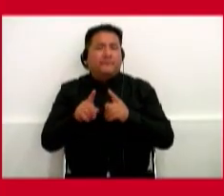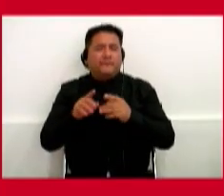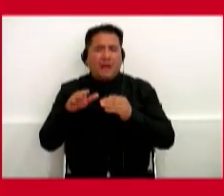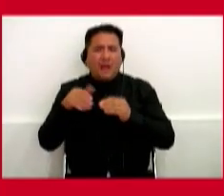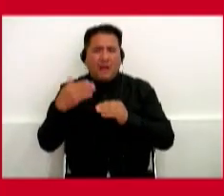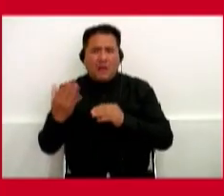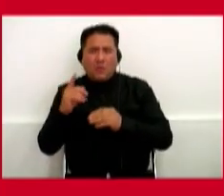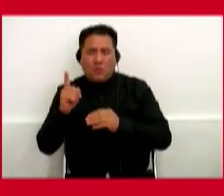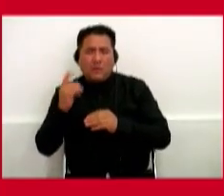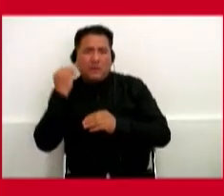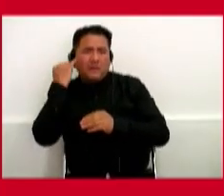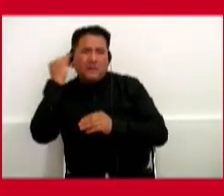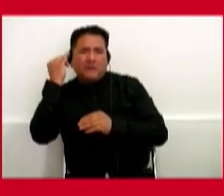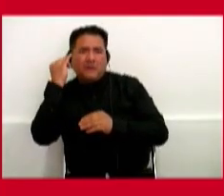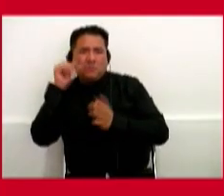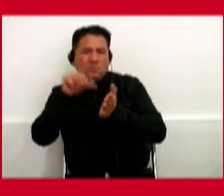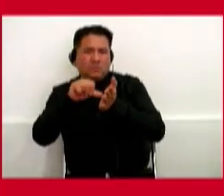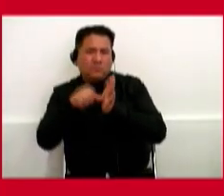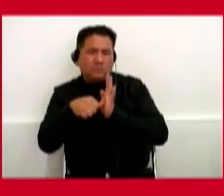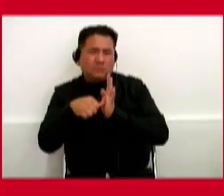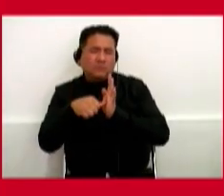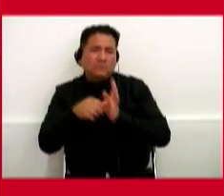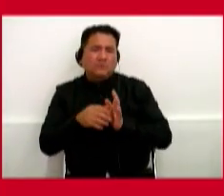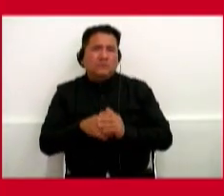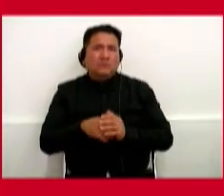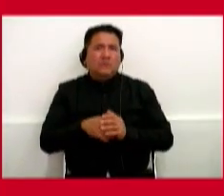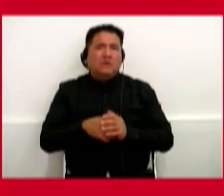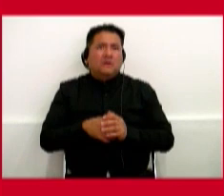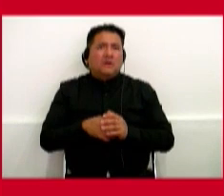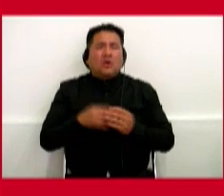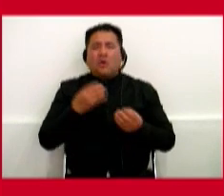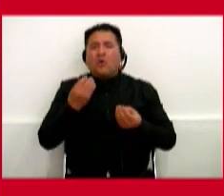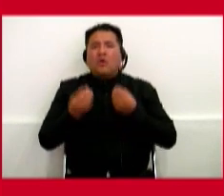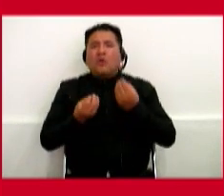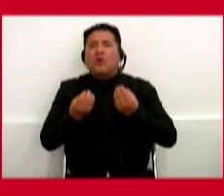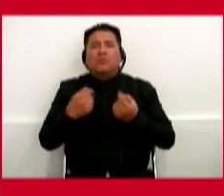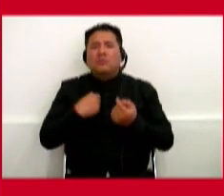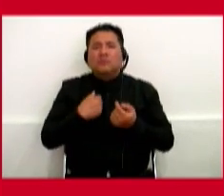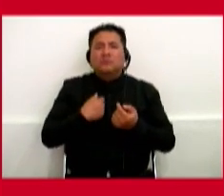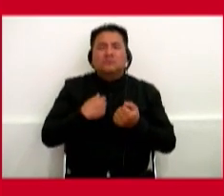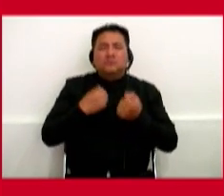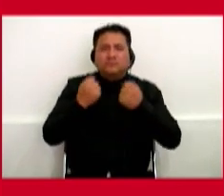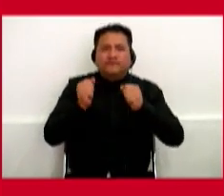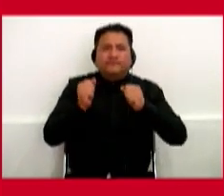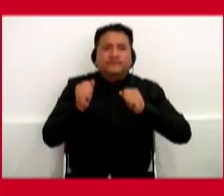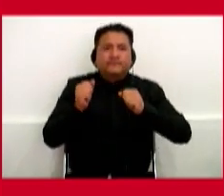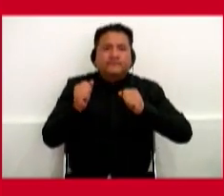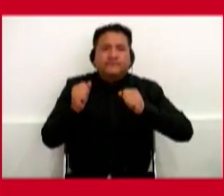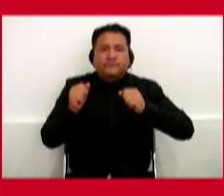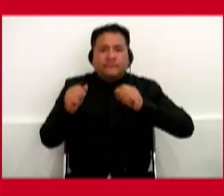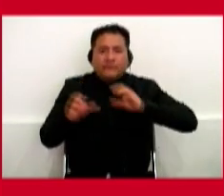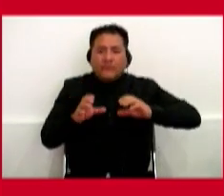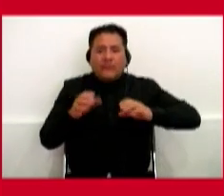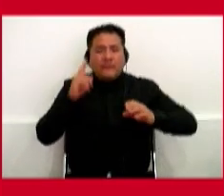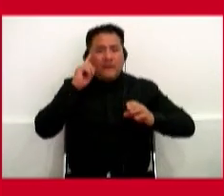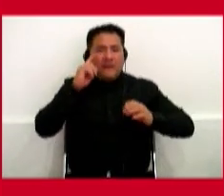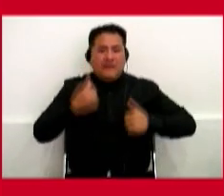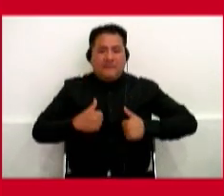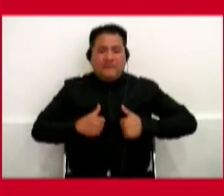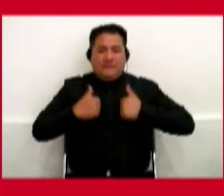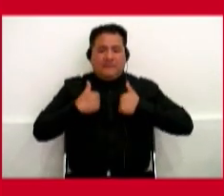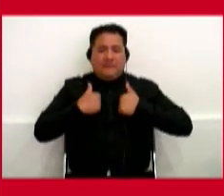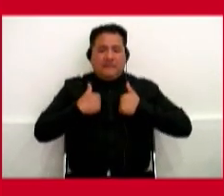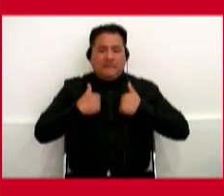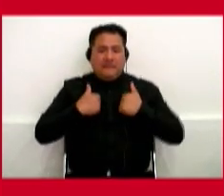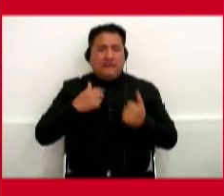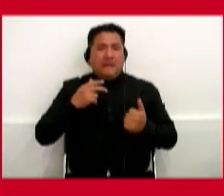que tiene que ver con cómo yo voy generando la extracción de la mina durante la vida de la mina. Y obviamente aquí el concepto de lane